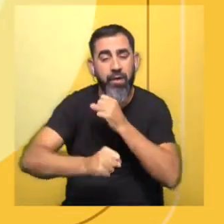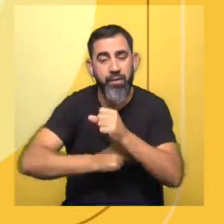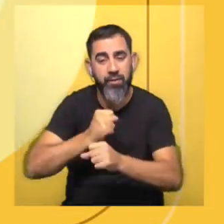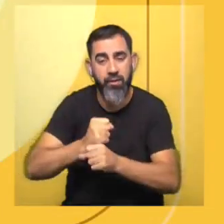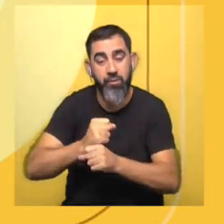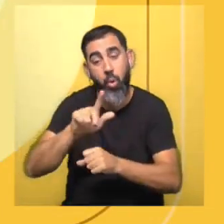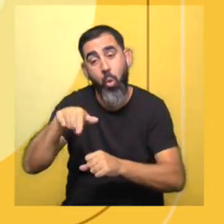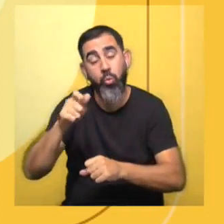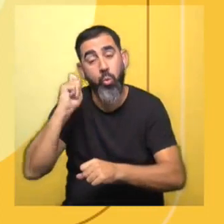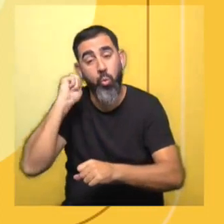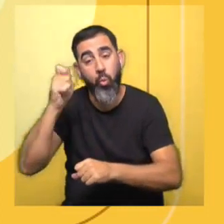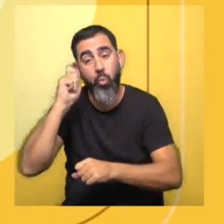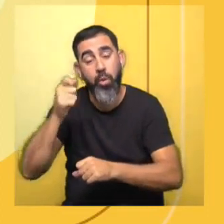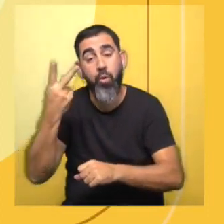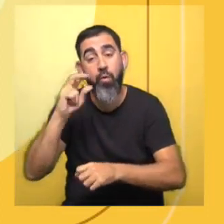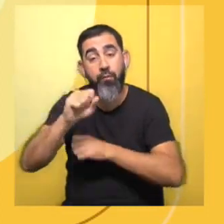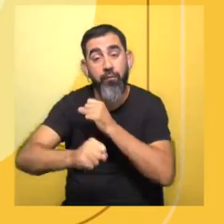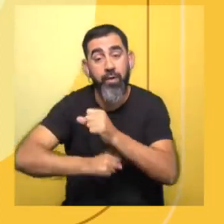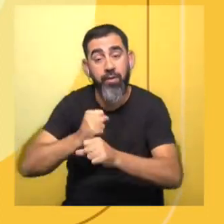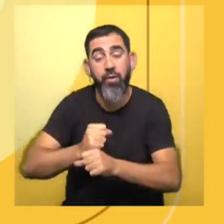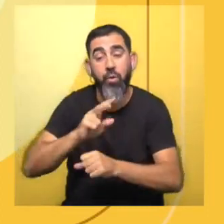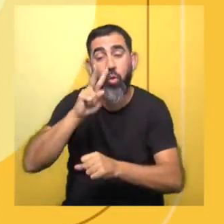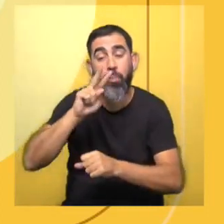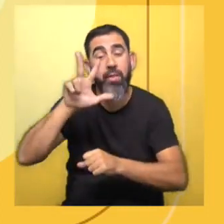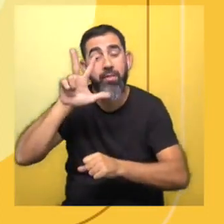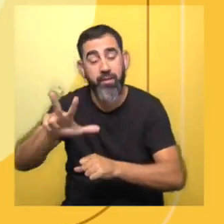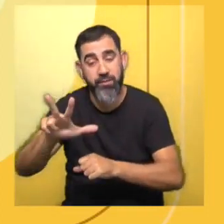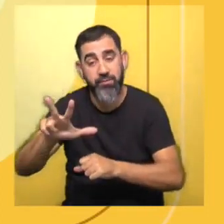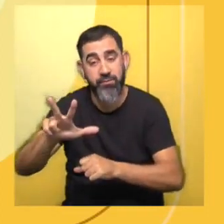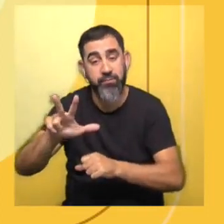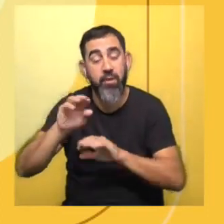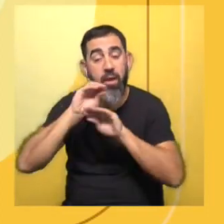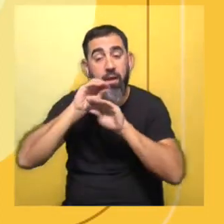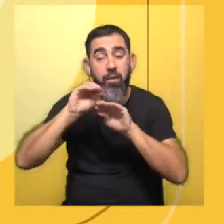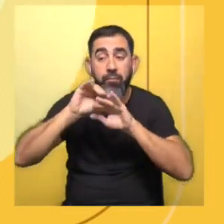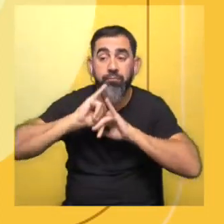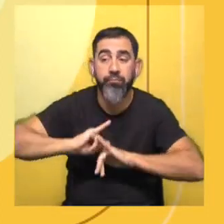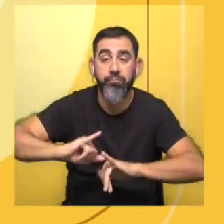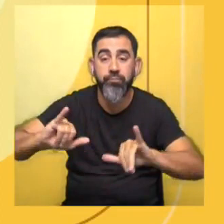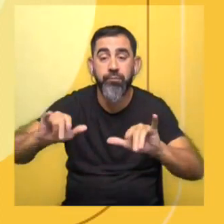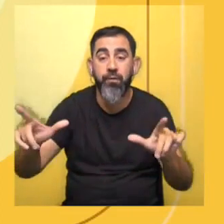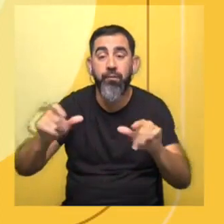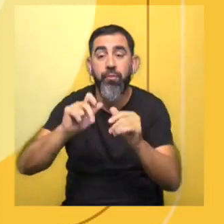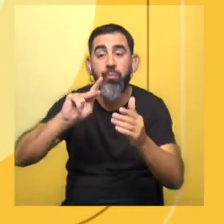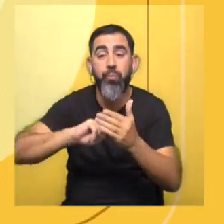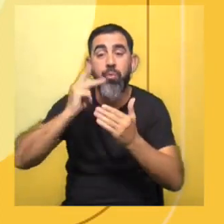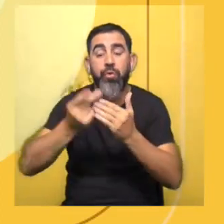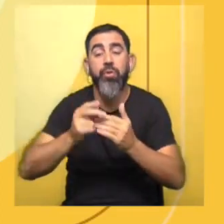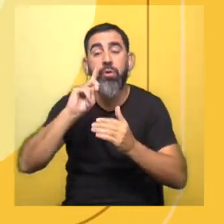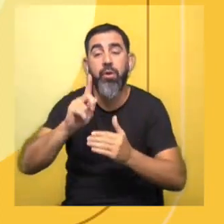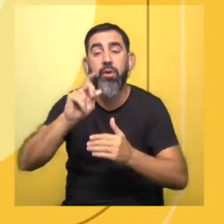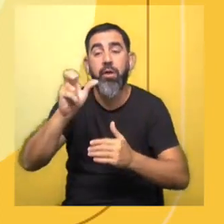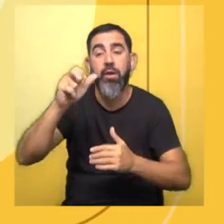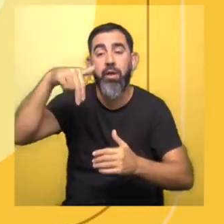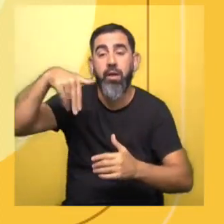otro cumpleaños, que hace 20 años, en 2003, se anunció el fin del proyecto Genoma Humano,